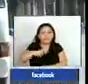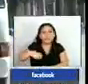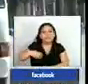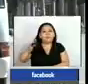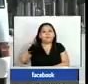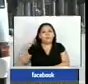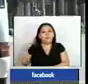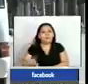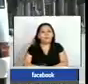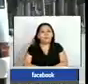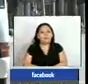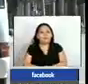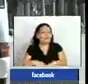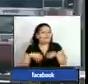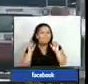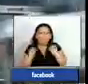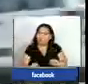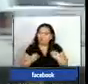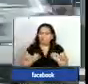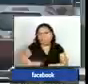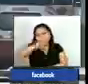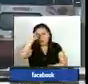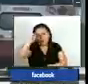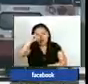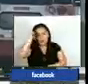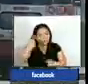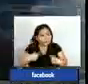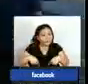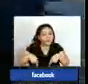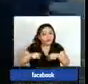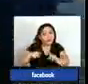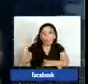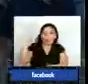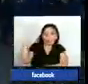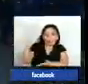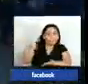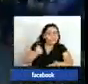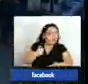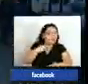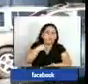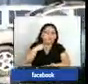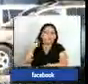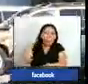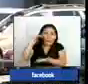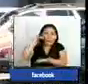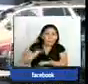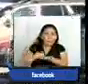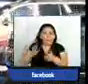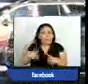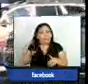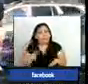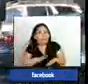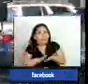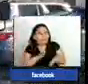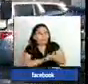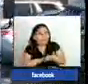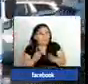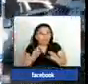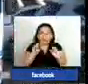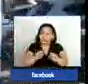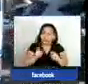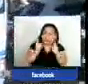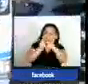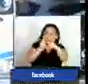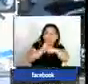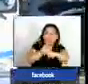Además que es insostenible el funcionamiento del sector con el subsidio que tenían, y sobre todo con la tarifa del pasaje, que no se modifica